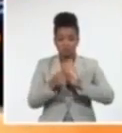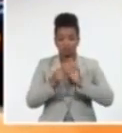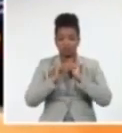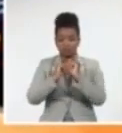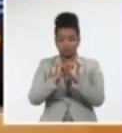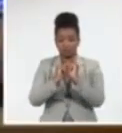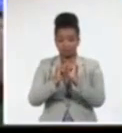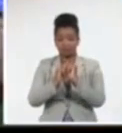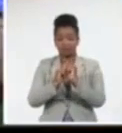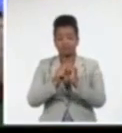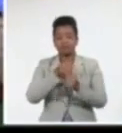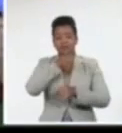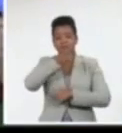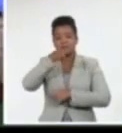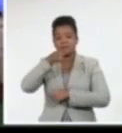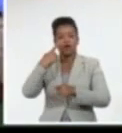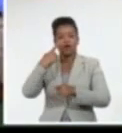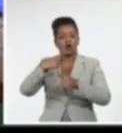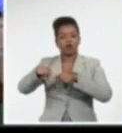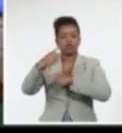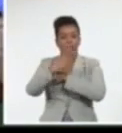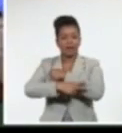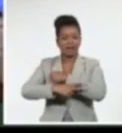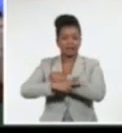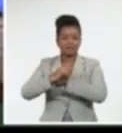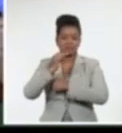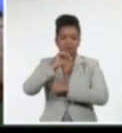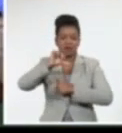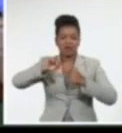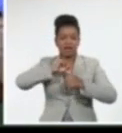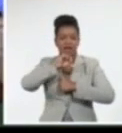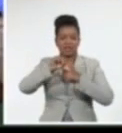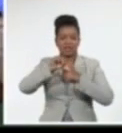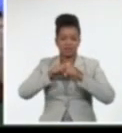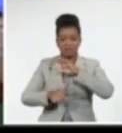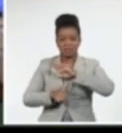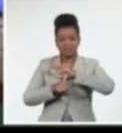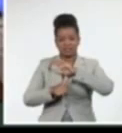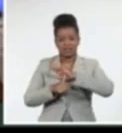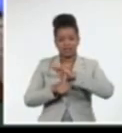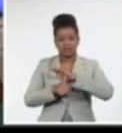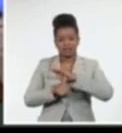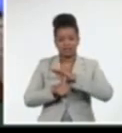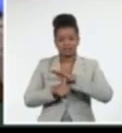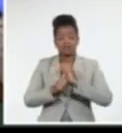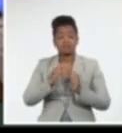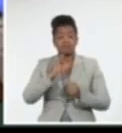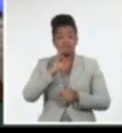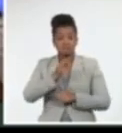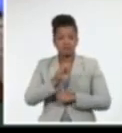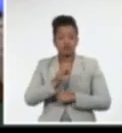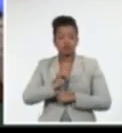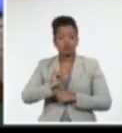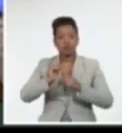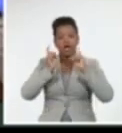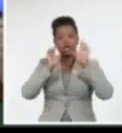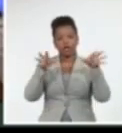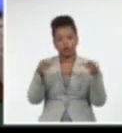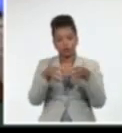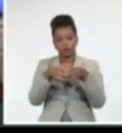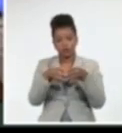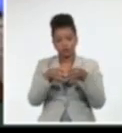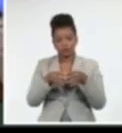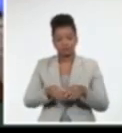Caribe que llevará el presidente cubano a Barbados, donde tendrá lugar la octava cumbre CARICOM Cuba y también a